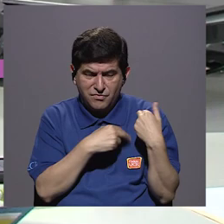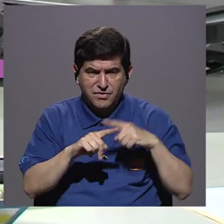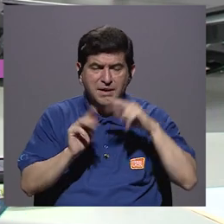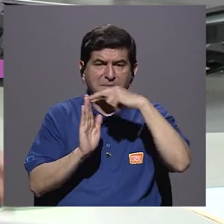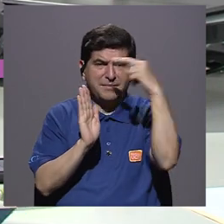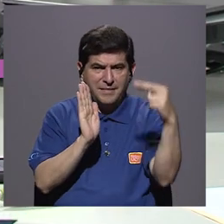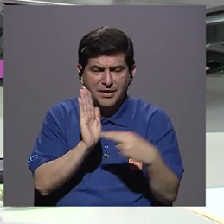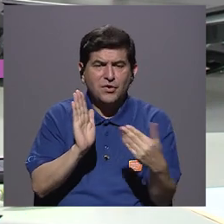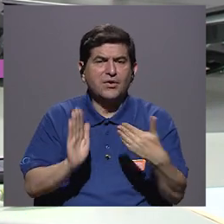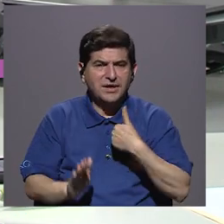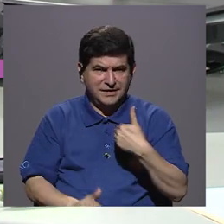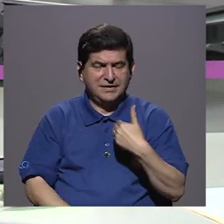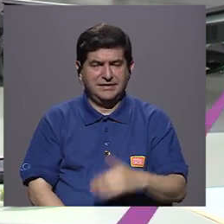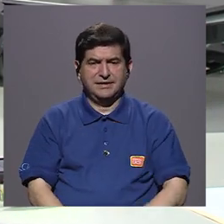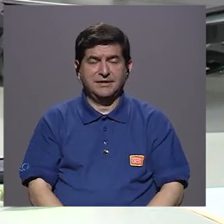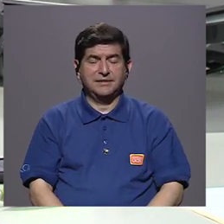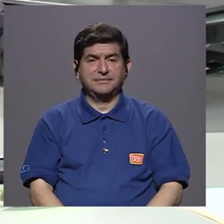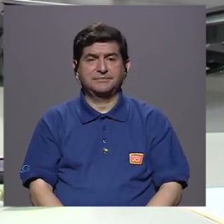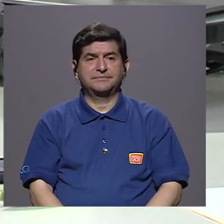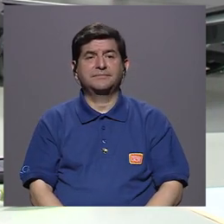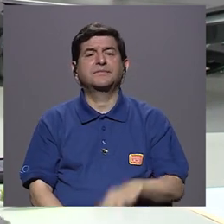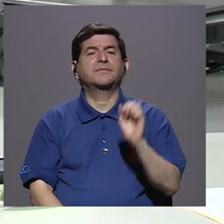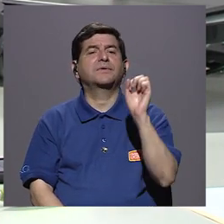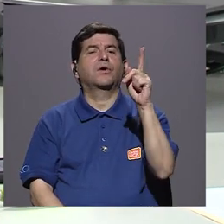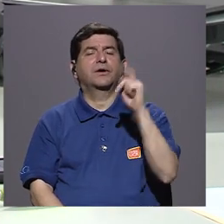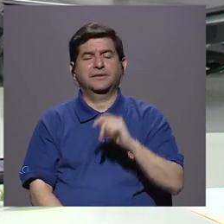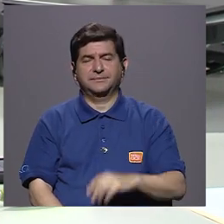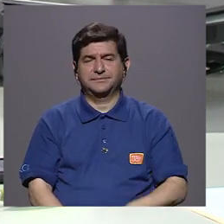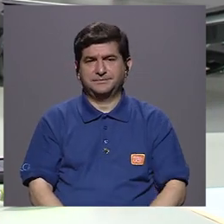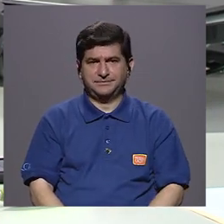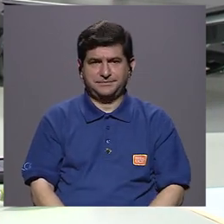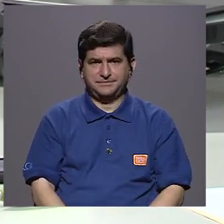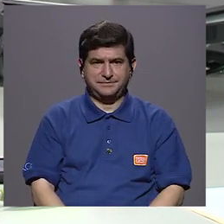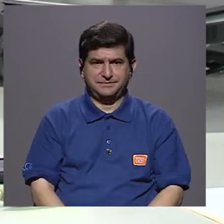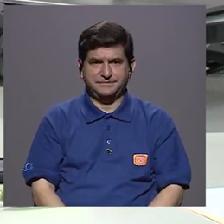pero en el reglamento. En el reglamento, en el sí, reglamento. Correcto. Ok, y